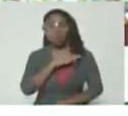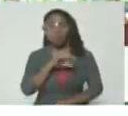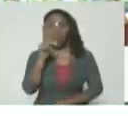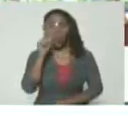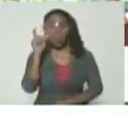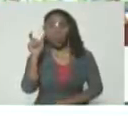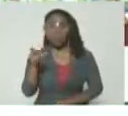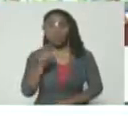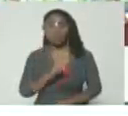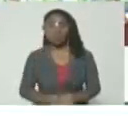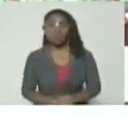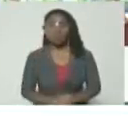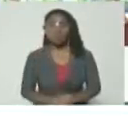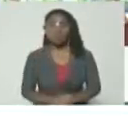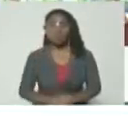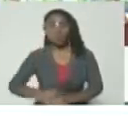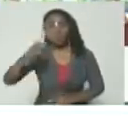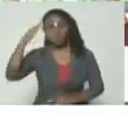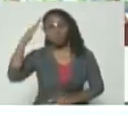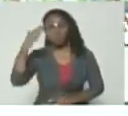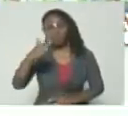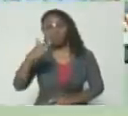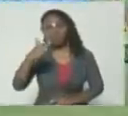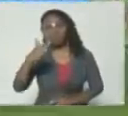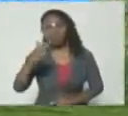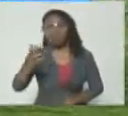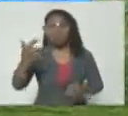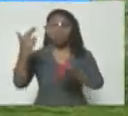Castro Soteldo, coronel comandante,